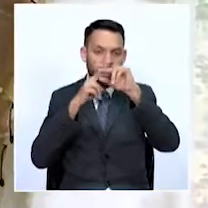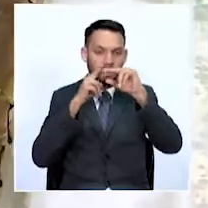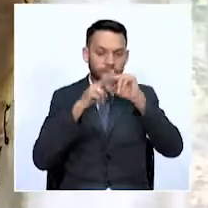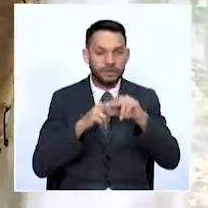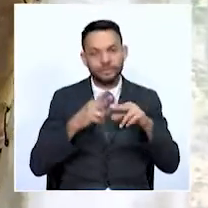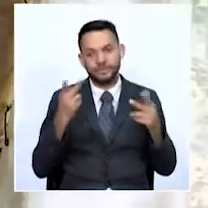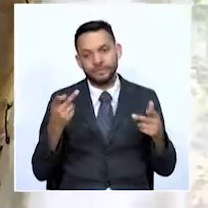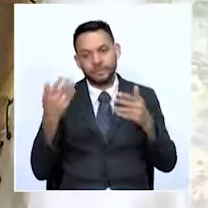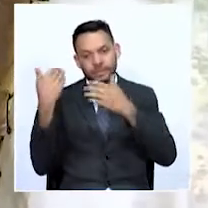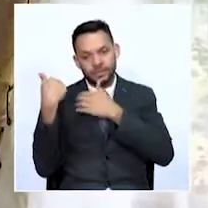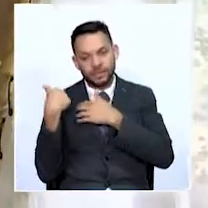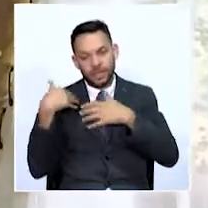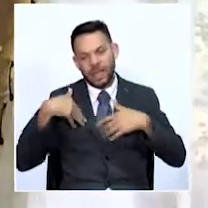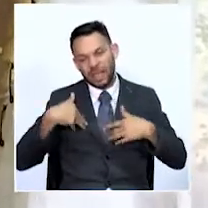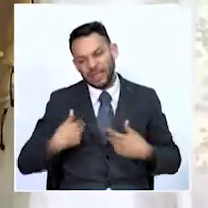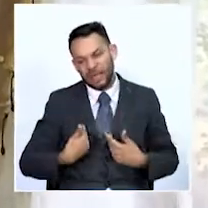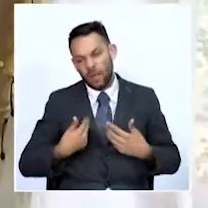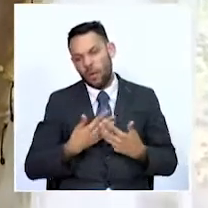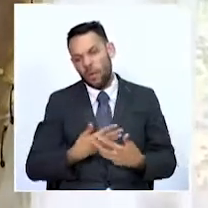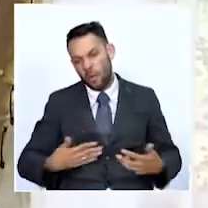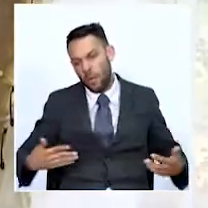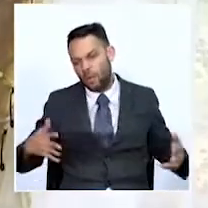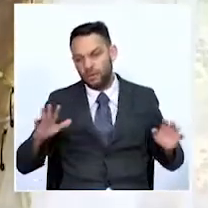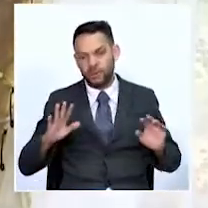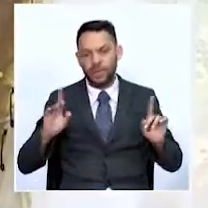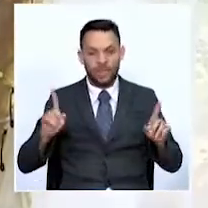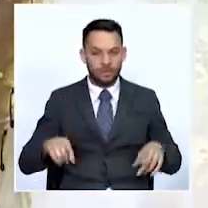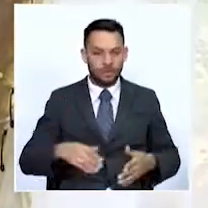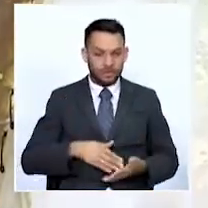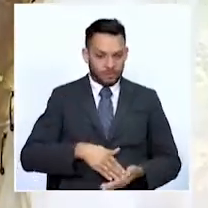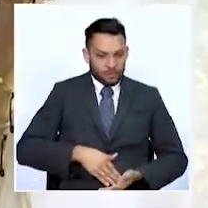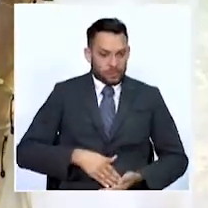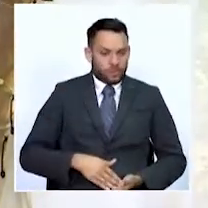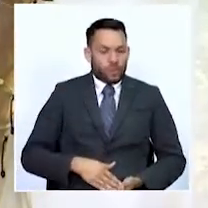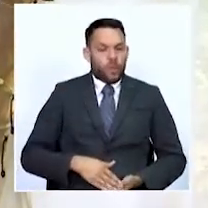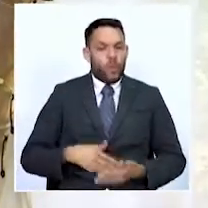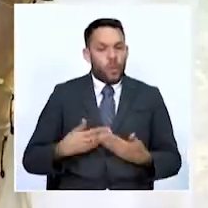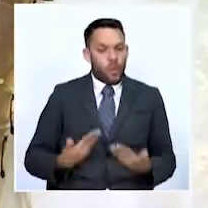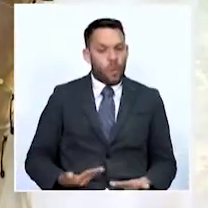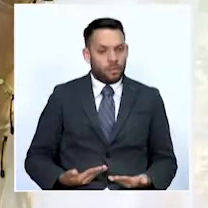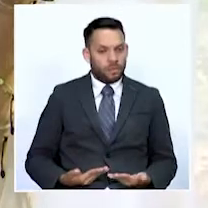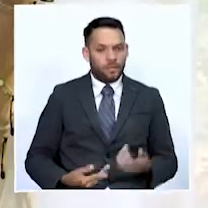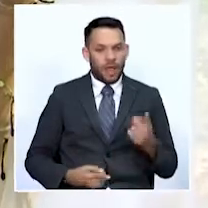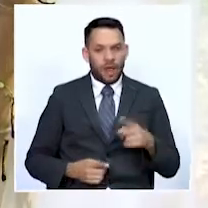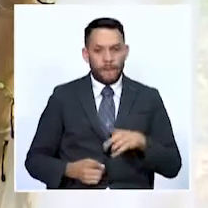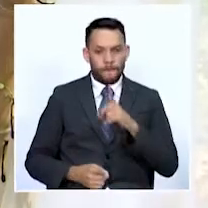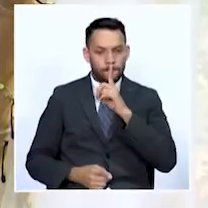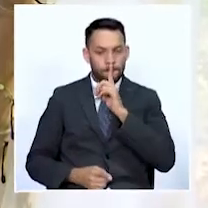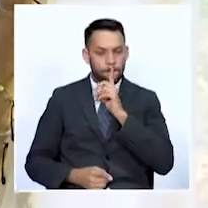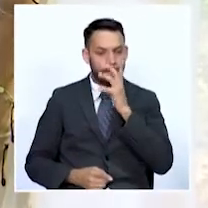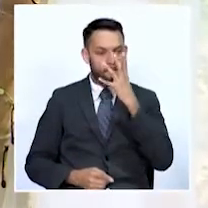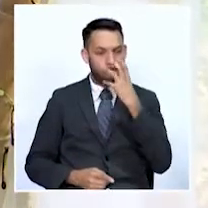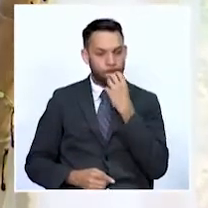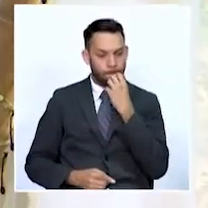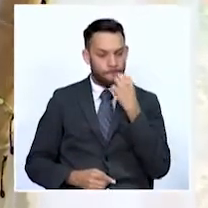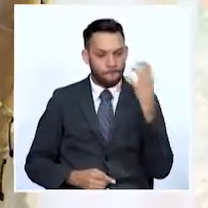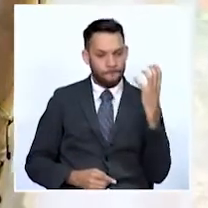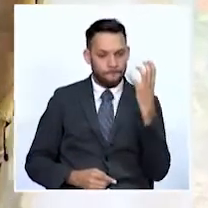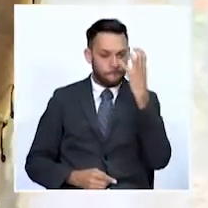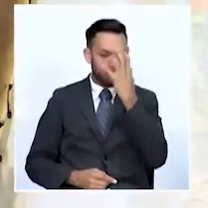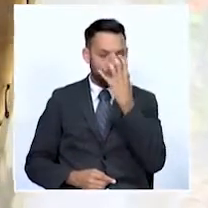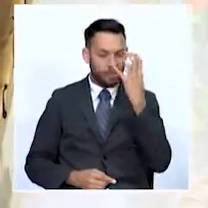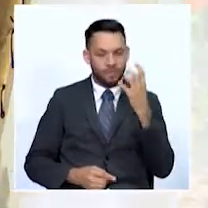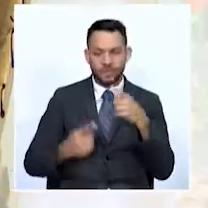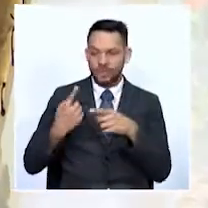me corresponde. Mi postura, ¿sí? Mi postura ante la vida, que estoy escondiendo, que me estoy cargando, y todo